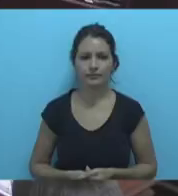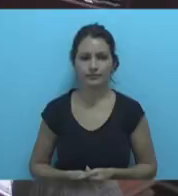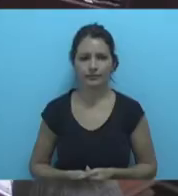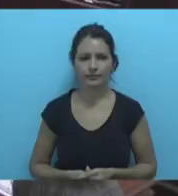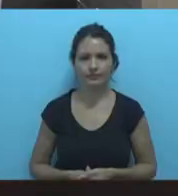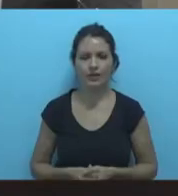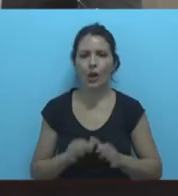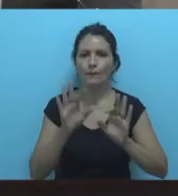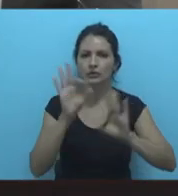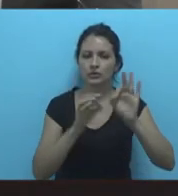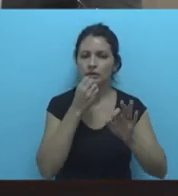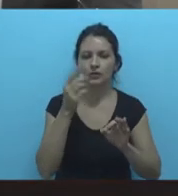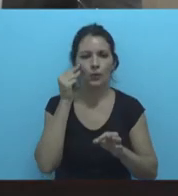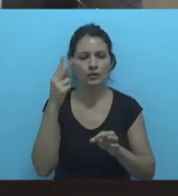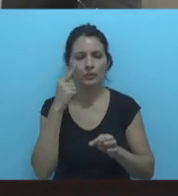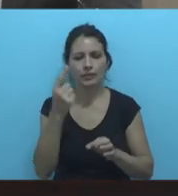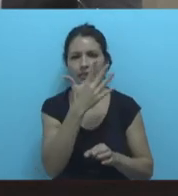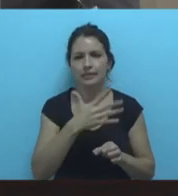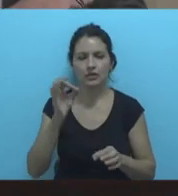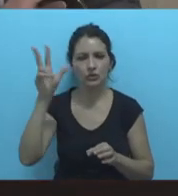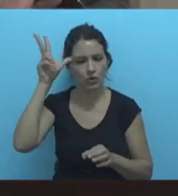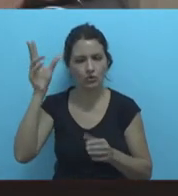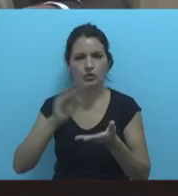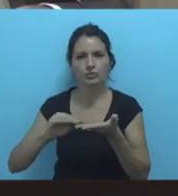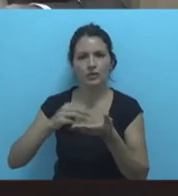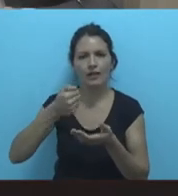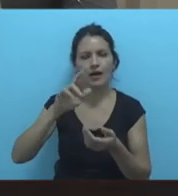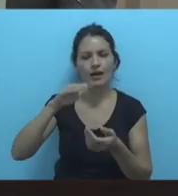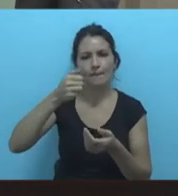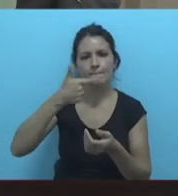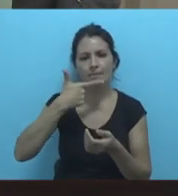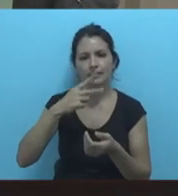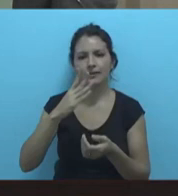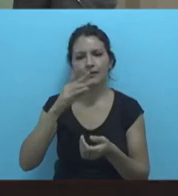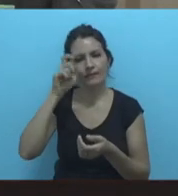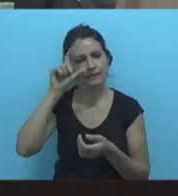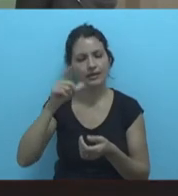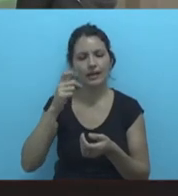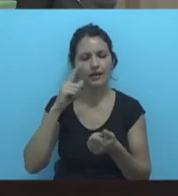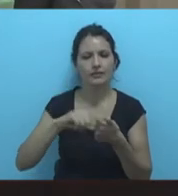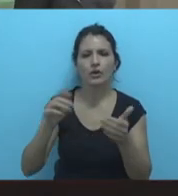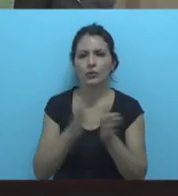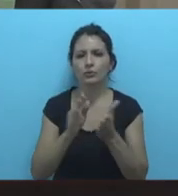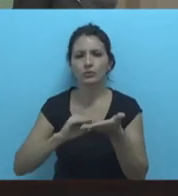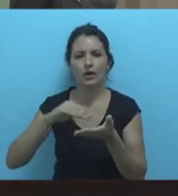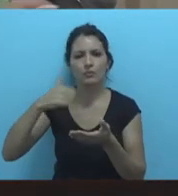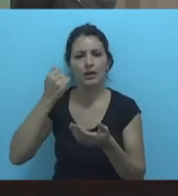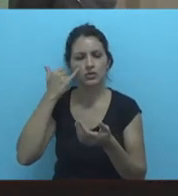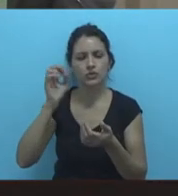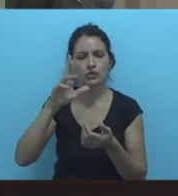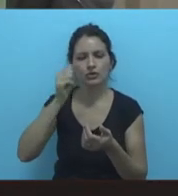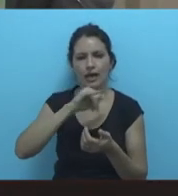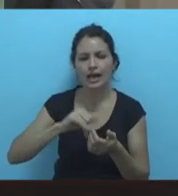Proyecto de declaración 42.508, diputada Armas Velavi, con el acompañamiento de la firma del diputado Mayoraz, por el cual esta